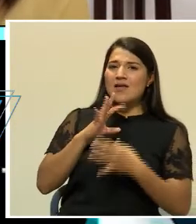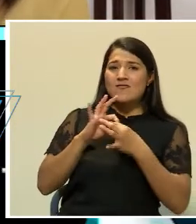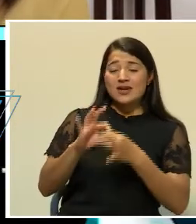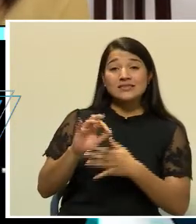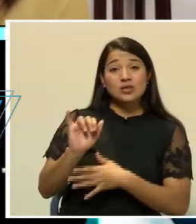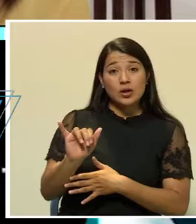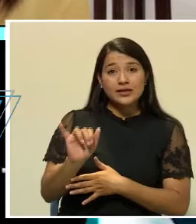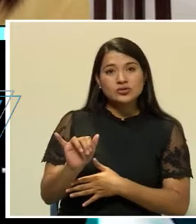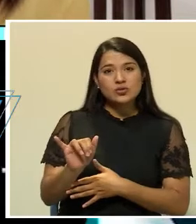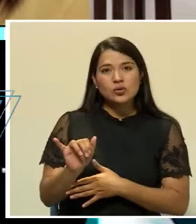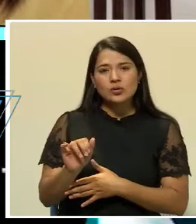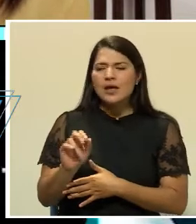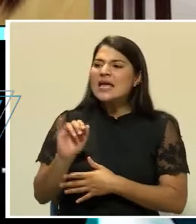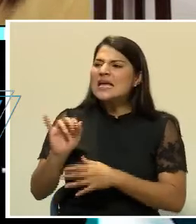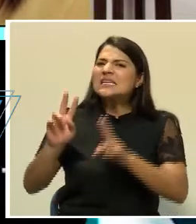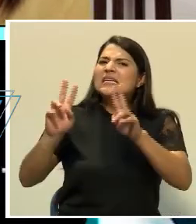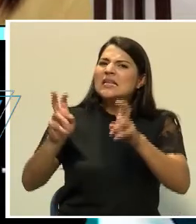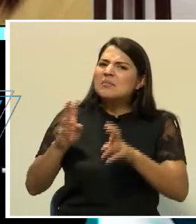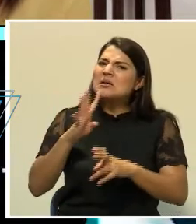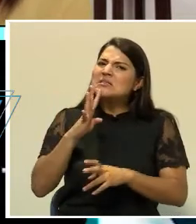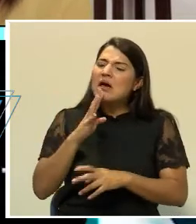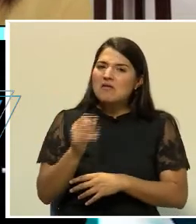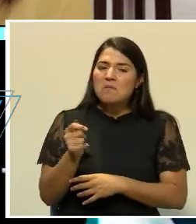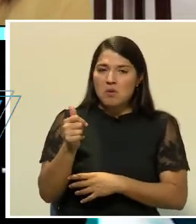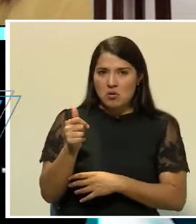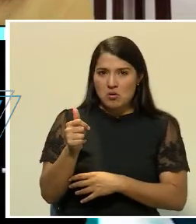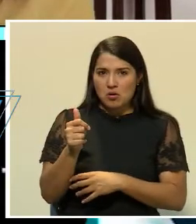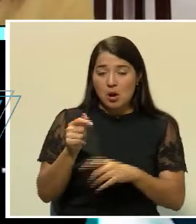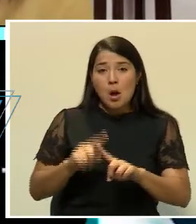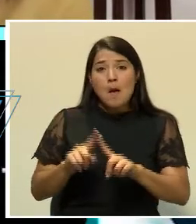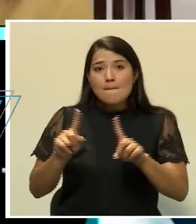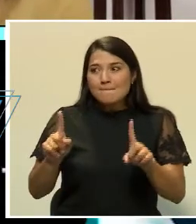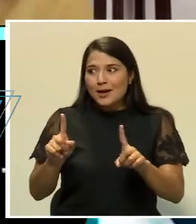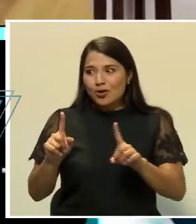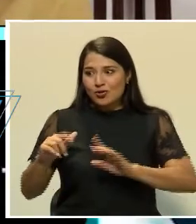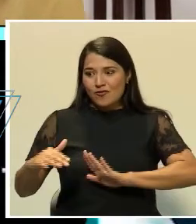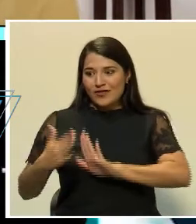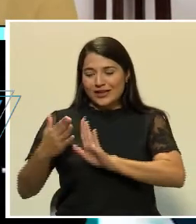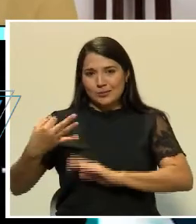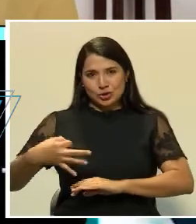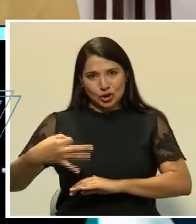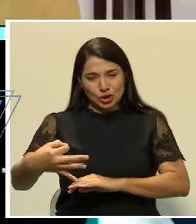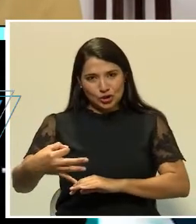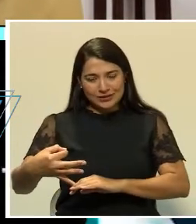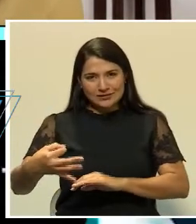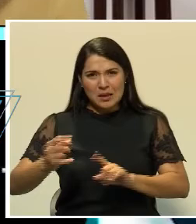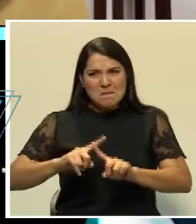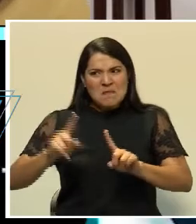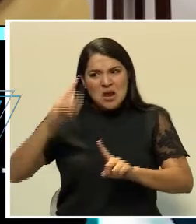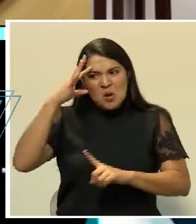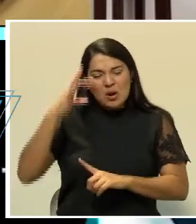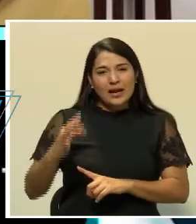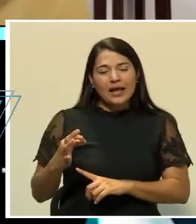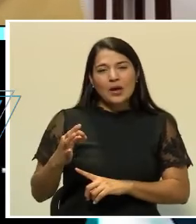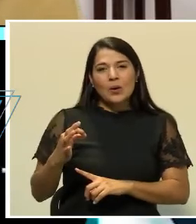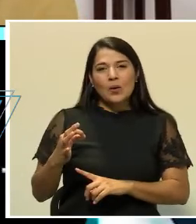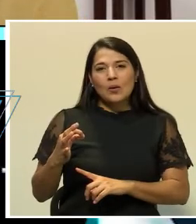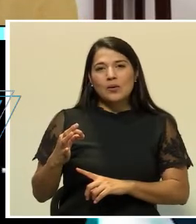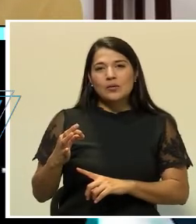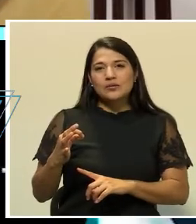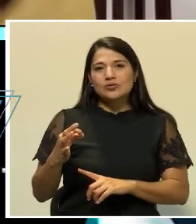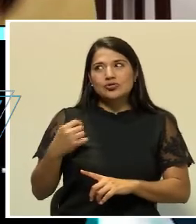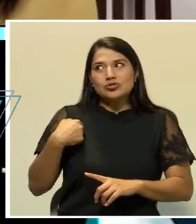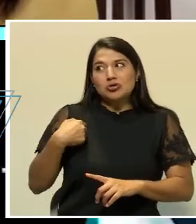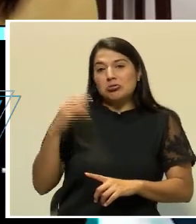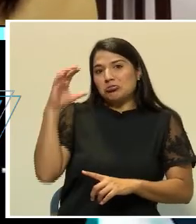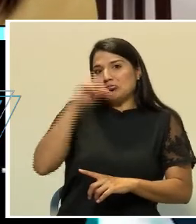porque es un tema que se habla poco, pero que se vive a diario. Pero no me imagino que normalmente yo